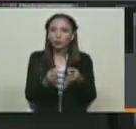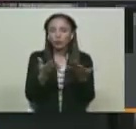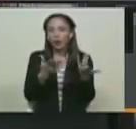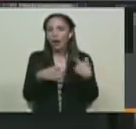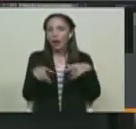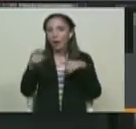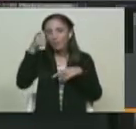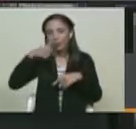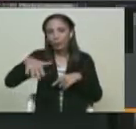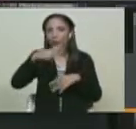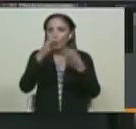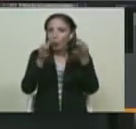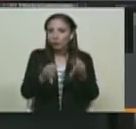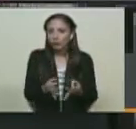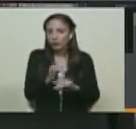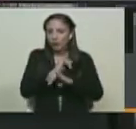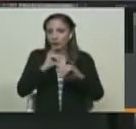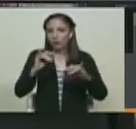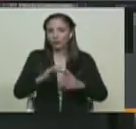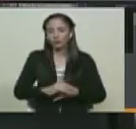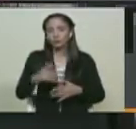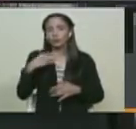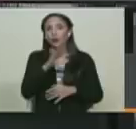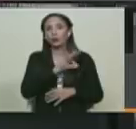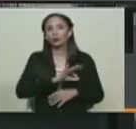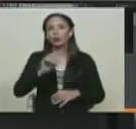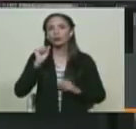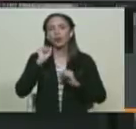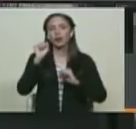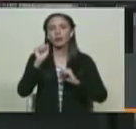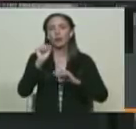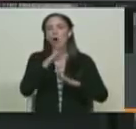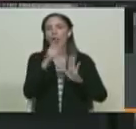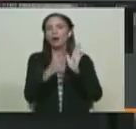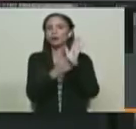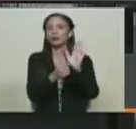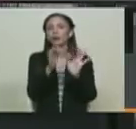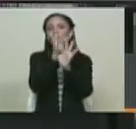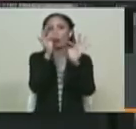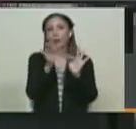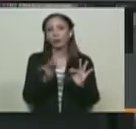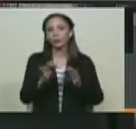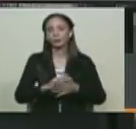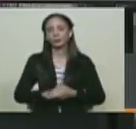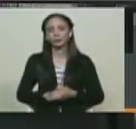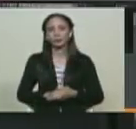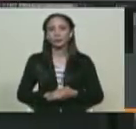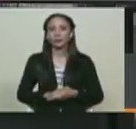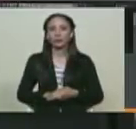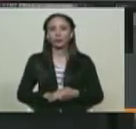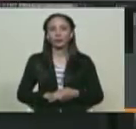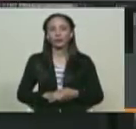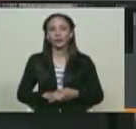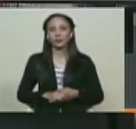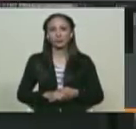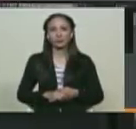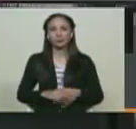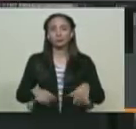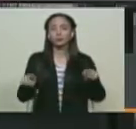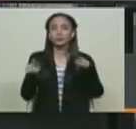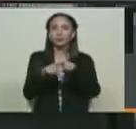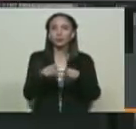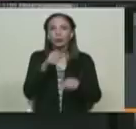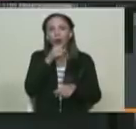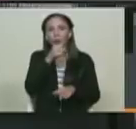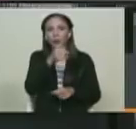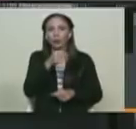país. Este es el modelo socialista del siglo XXI. Igualmente a los periodistas,